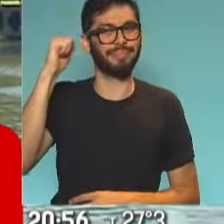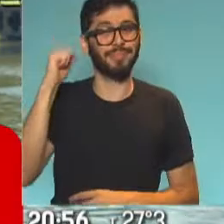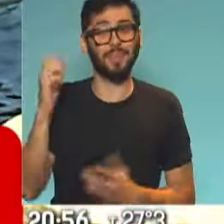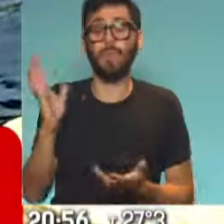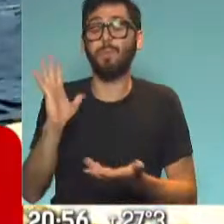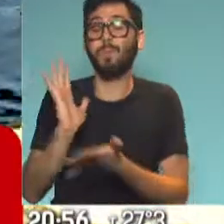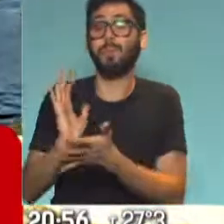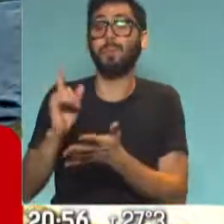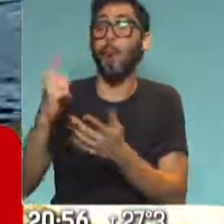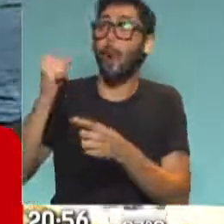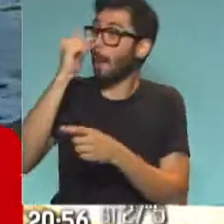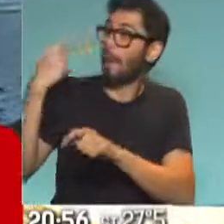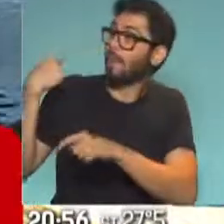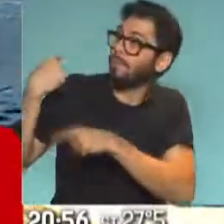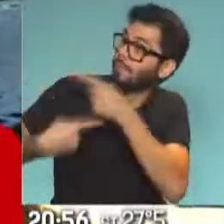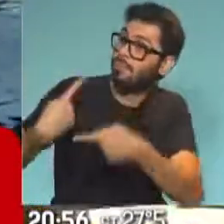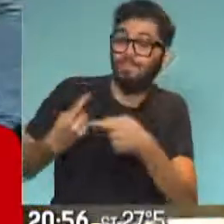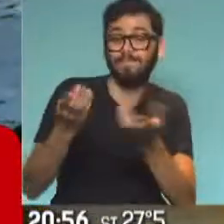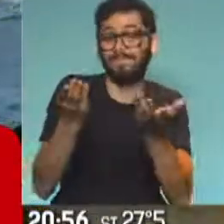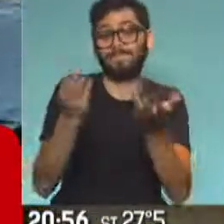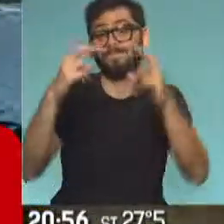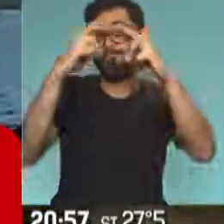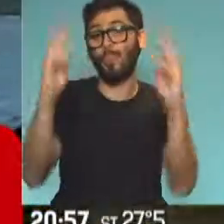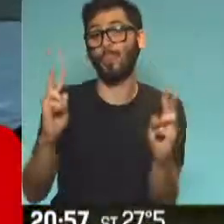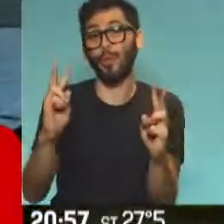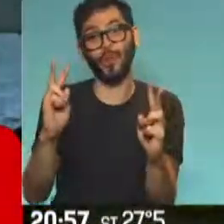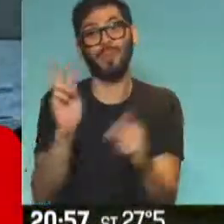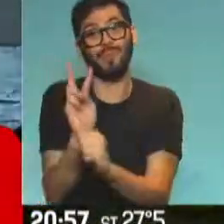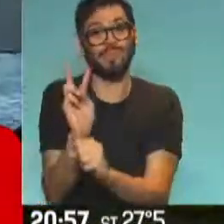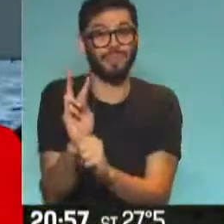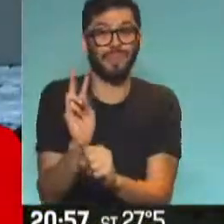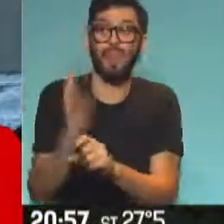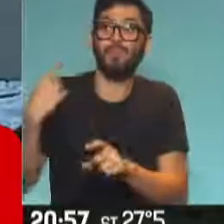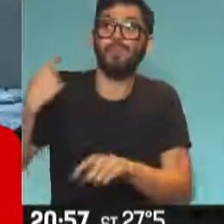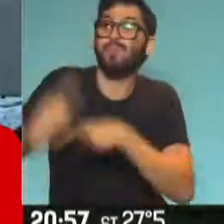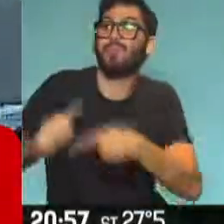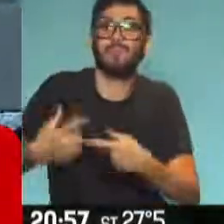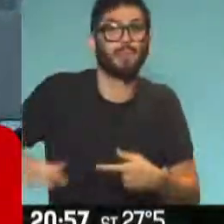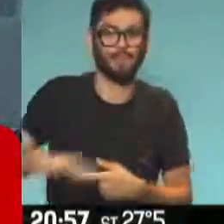esto. De alguna forma, siento que nos dejó esto, ¿no? Como parte de un legado.